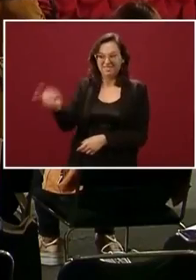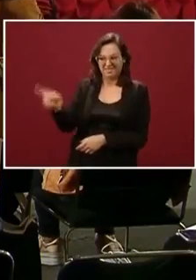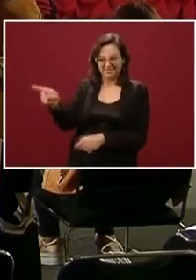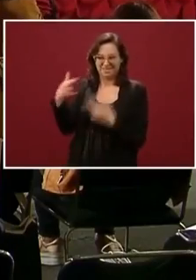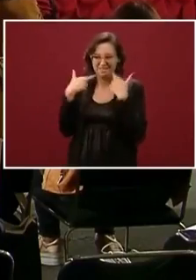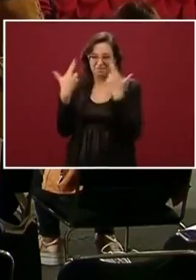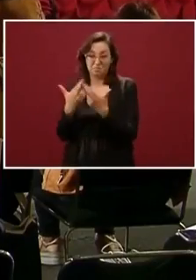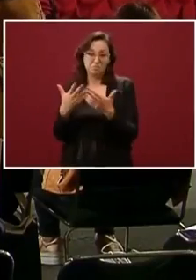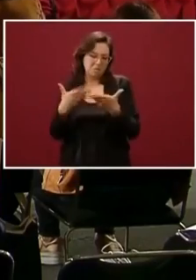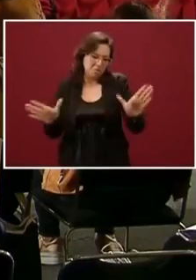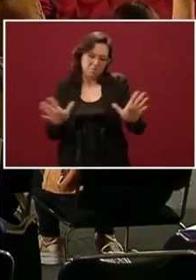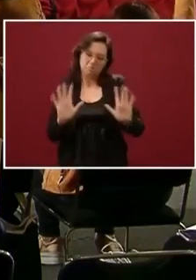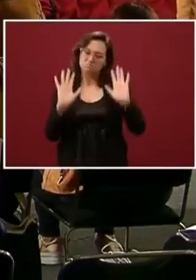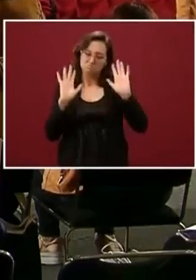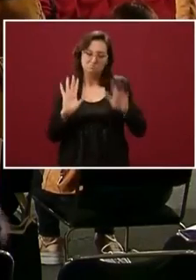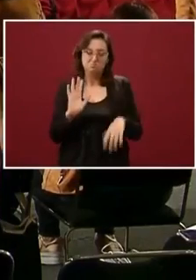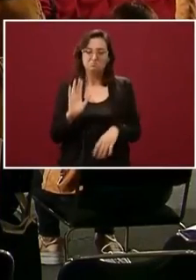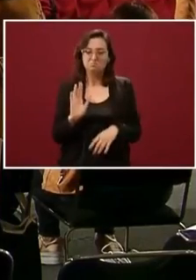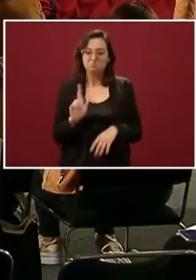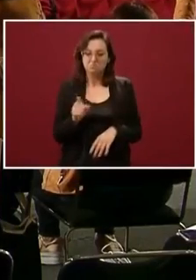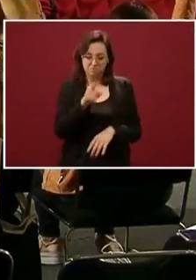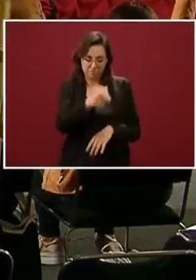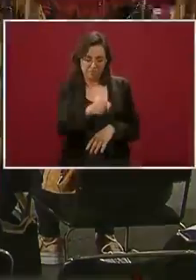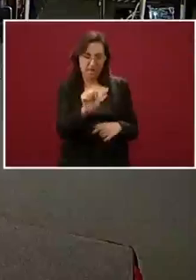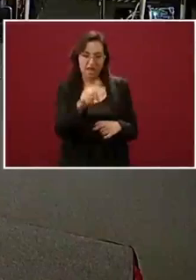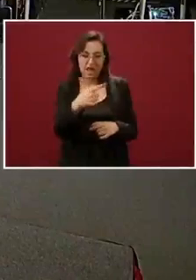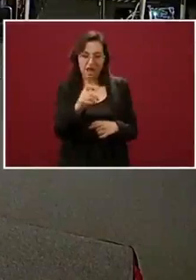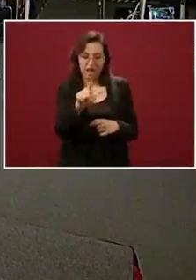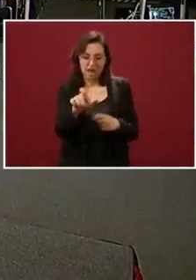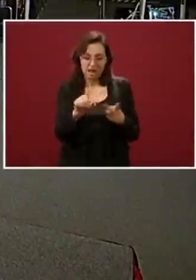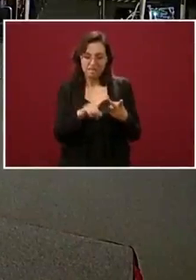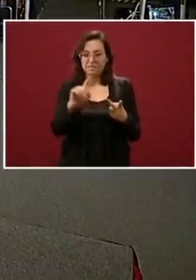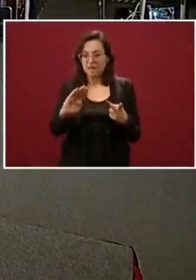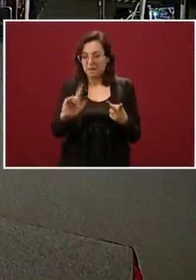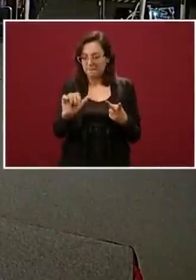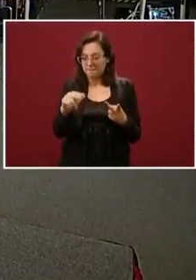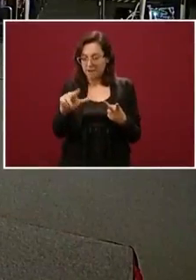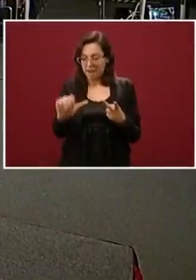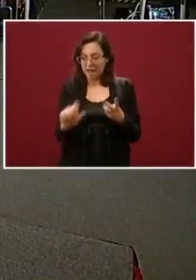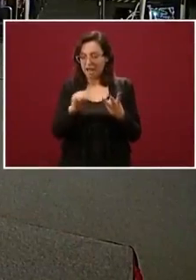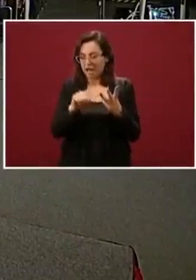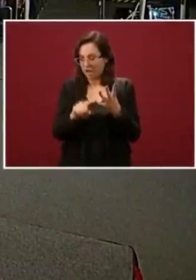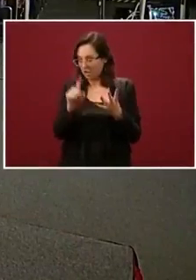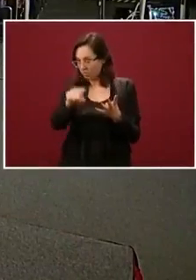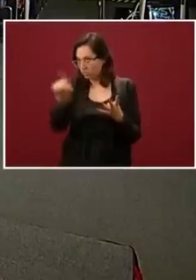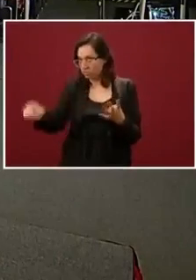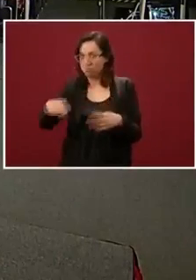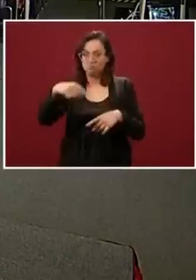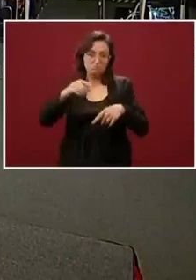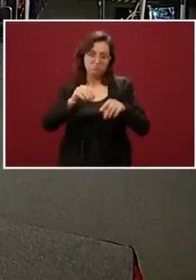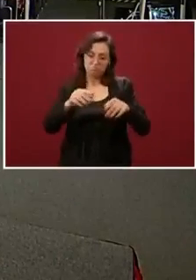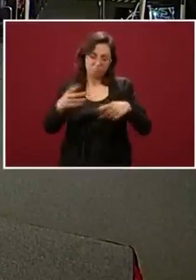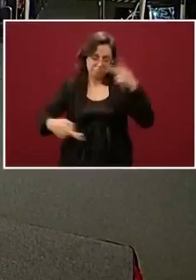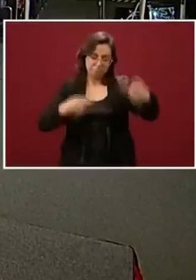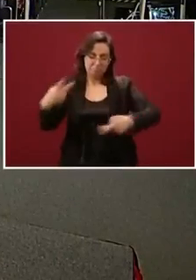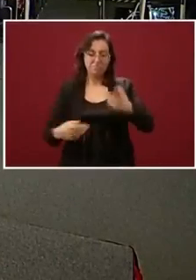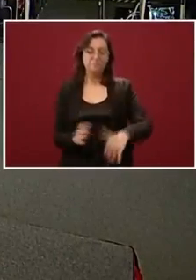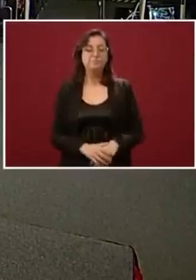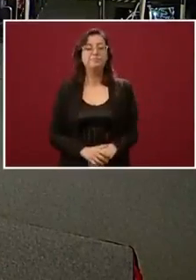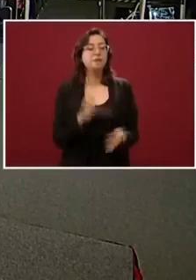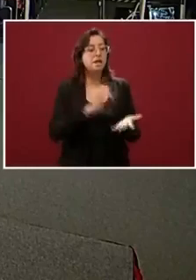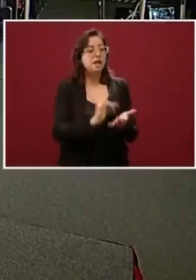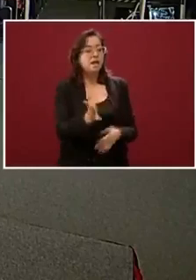Salubridad General. Vamos a empezar aquí con Ángeles Cruz, Blanca Valadez, ustedes dos y así nos vamos yendo. Gracias, buenas